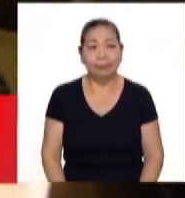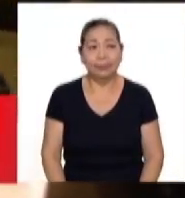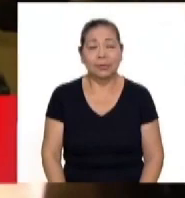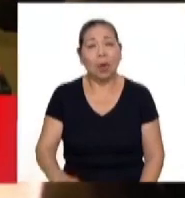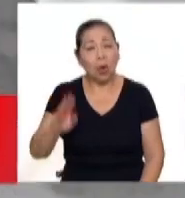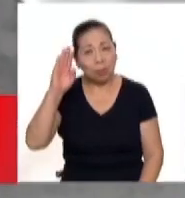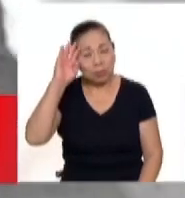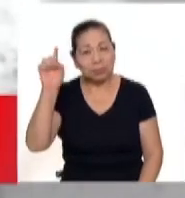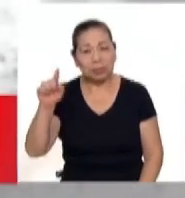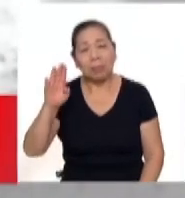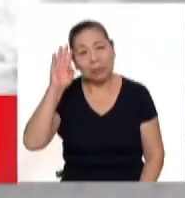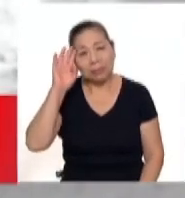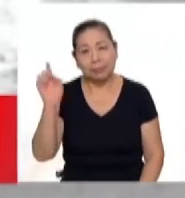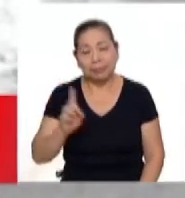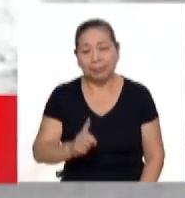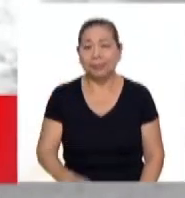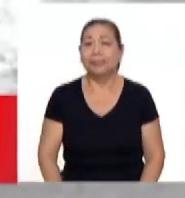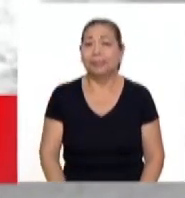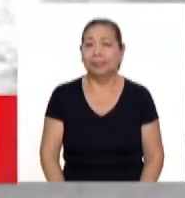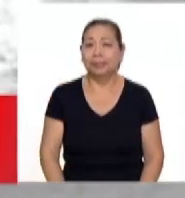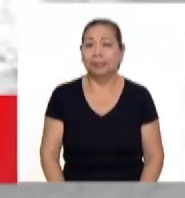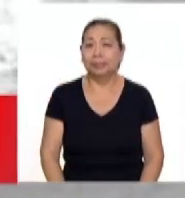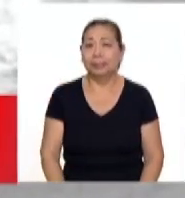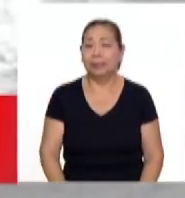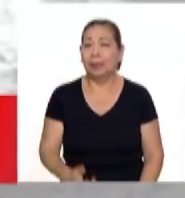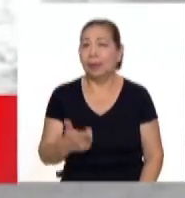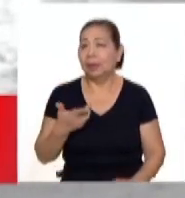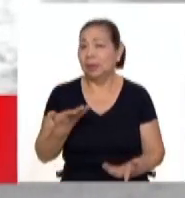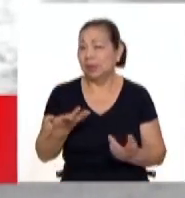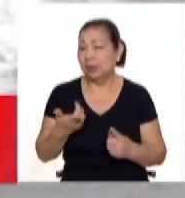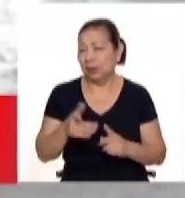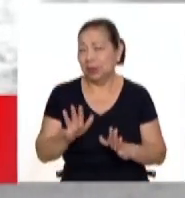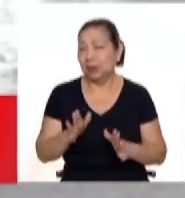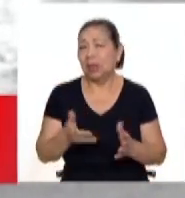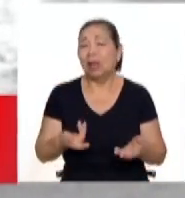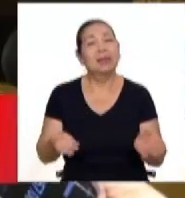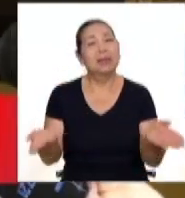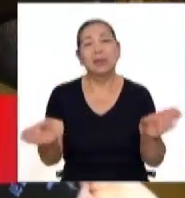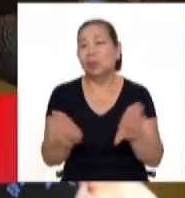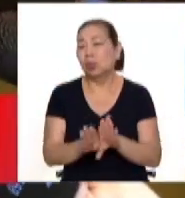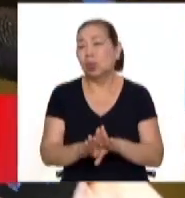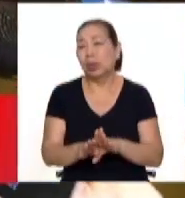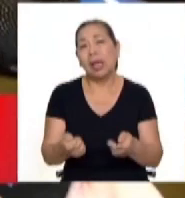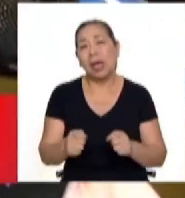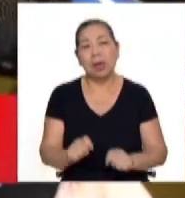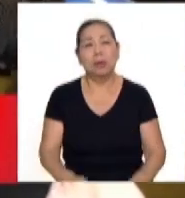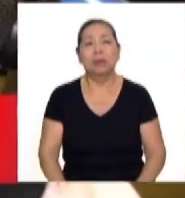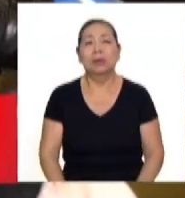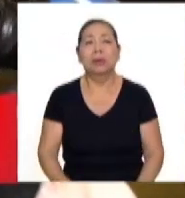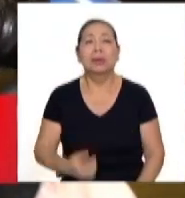los de la comisaría. Tras los ataques, la víctima no descarta cerrar su negocio. Quizás